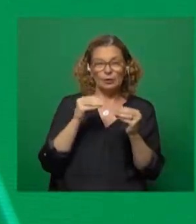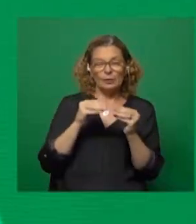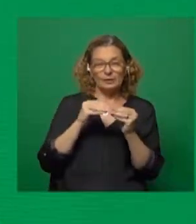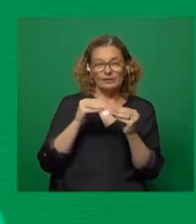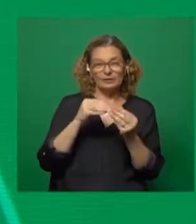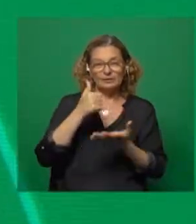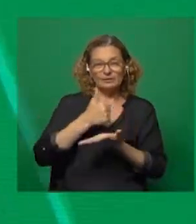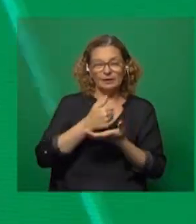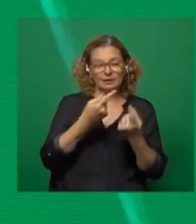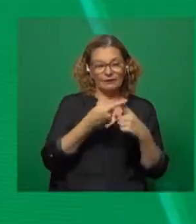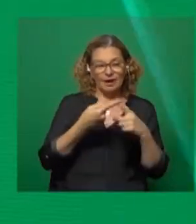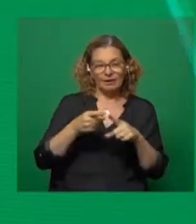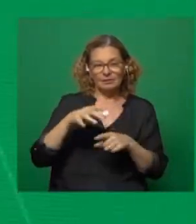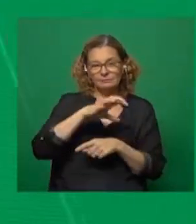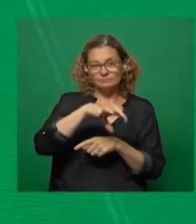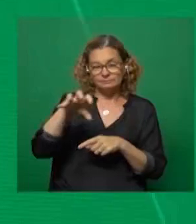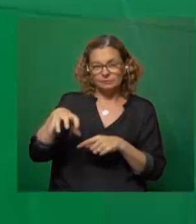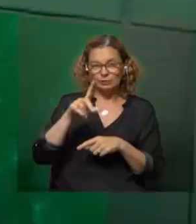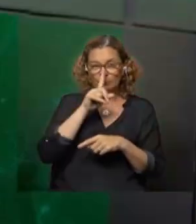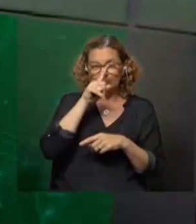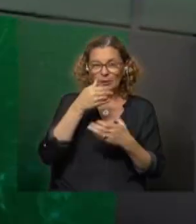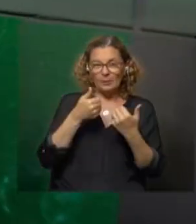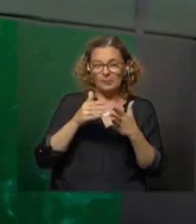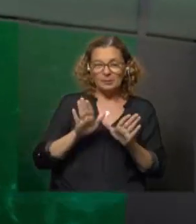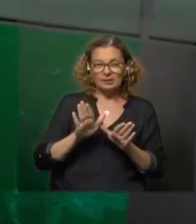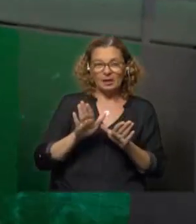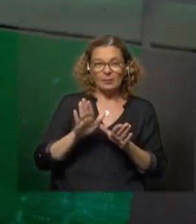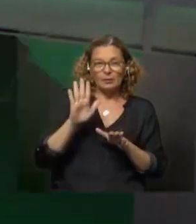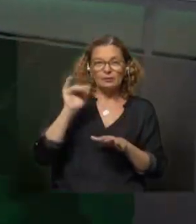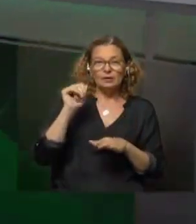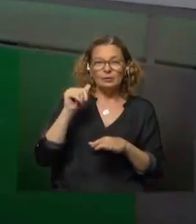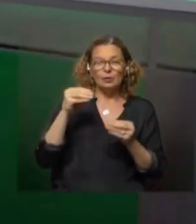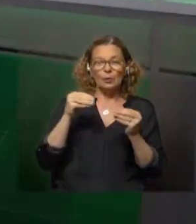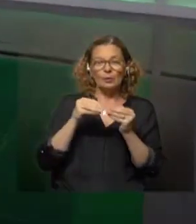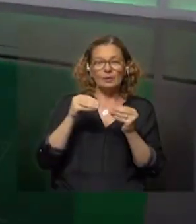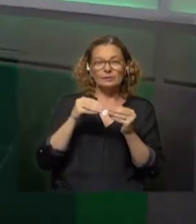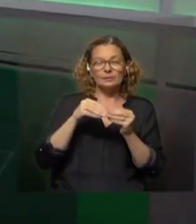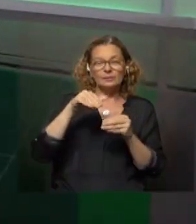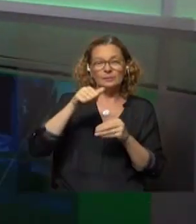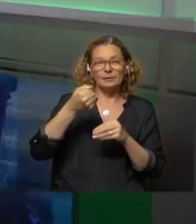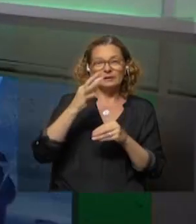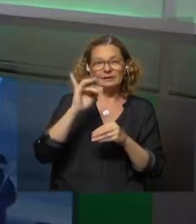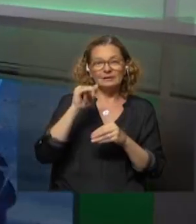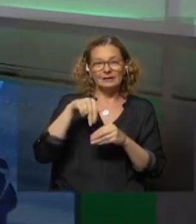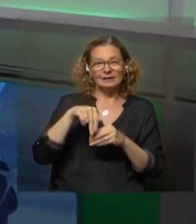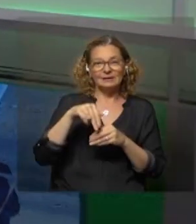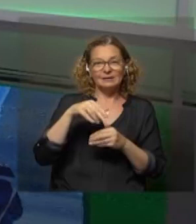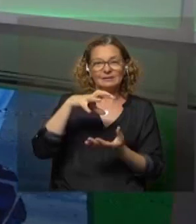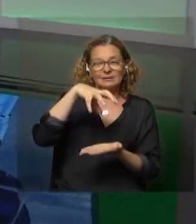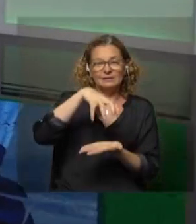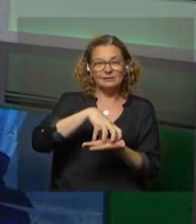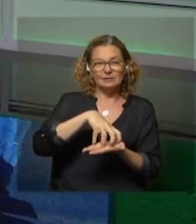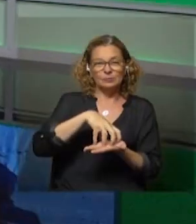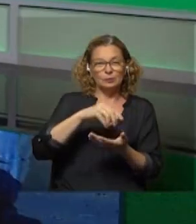nuestros compañeros en distintos puntos de Montevideo Y empezamos con el saludo a nuestro compañero Martín Duarte que está allí